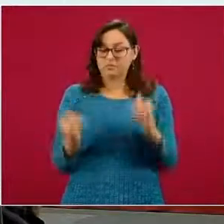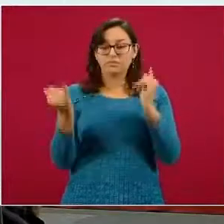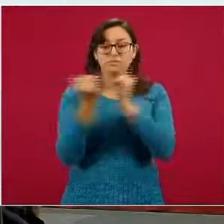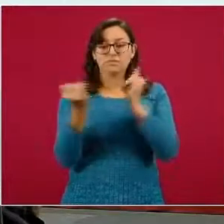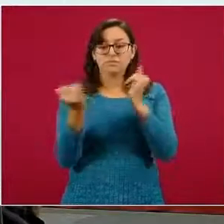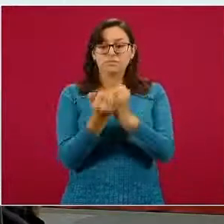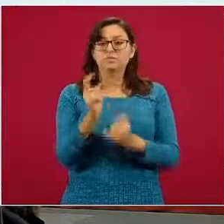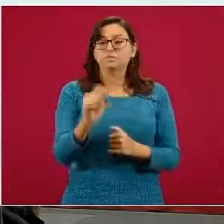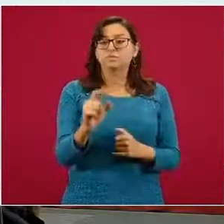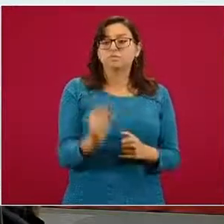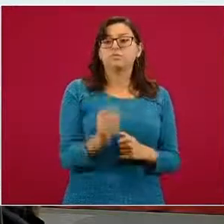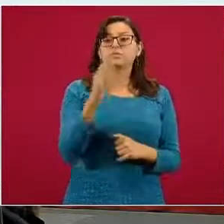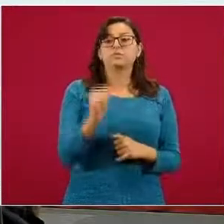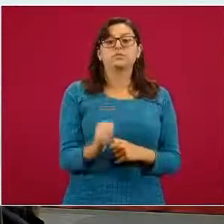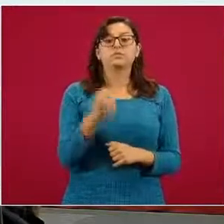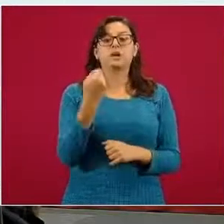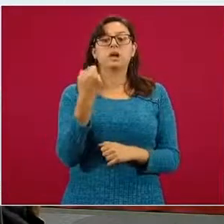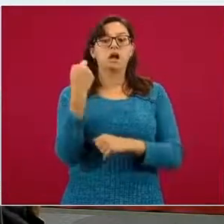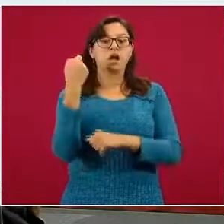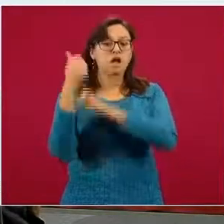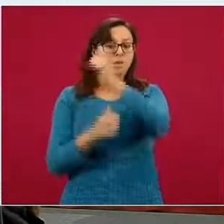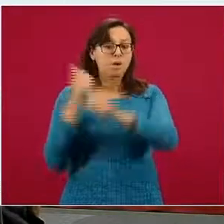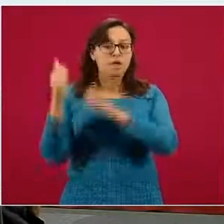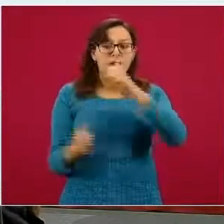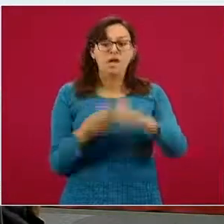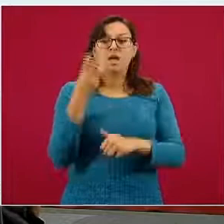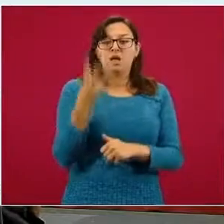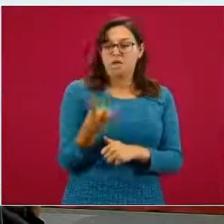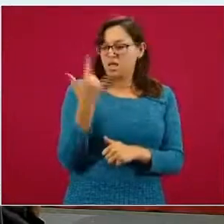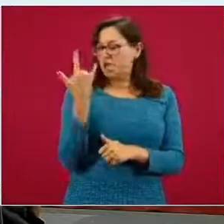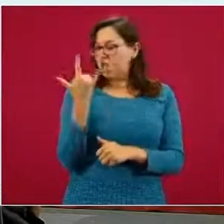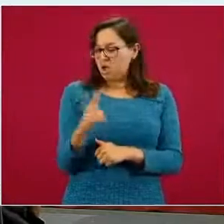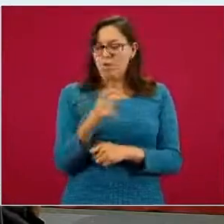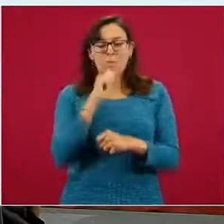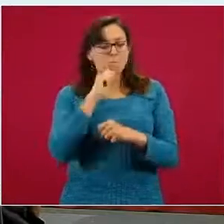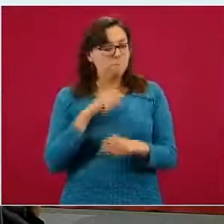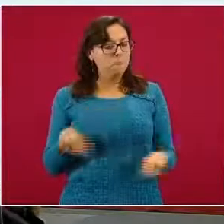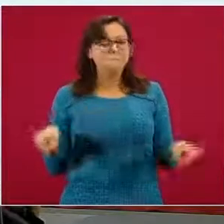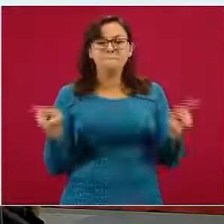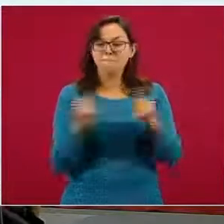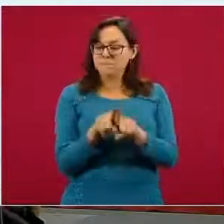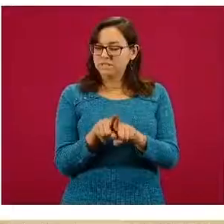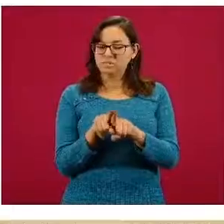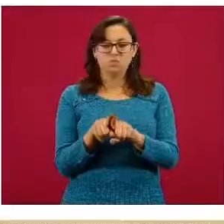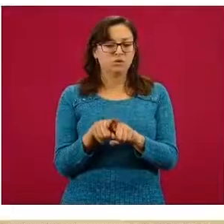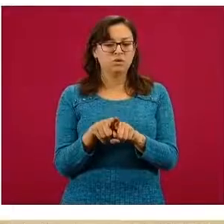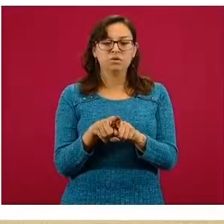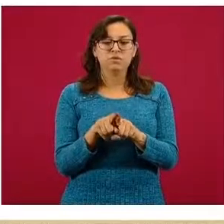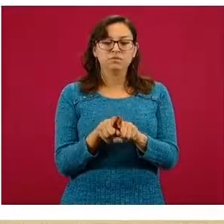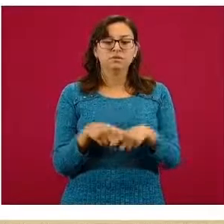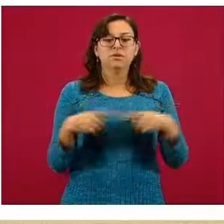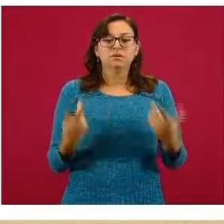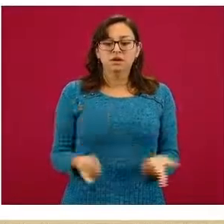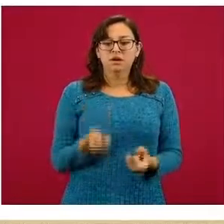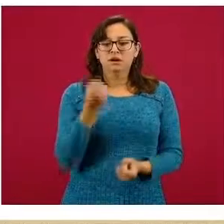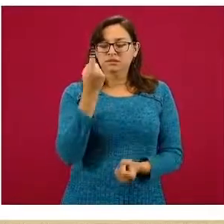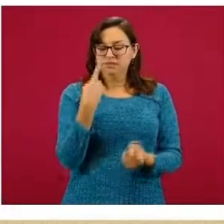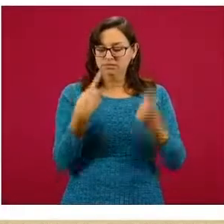tanto el 29 de abril como el 3 de julio, excluyeron de manera similar que España casos que